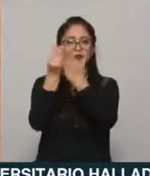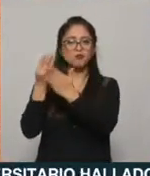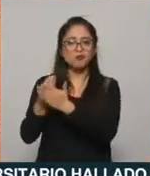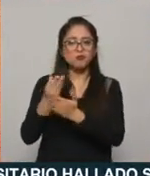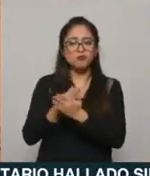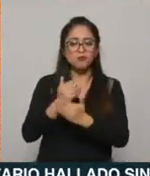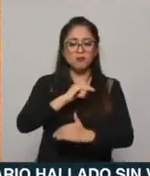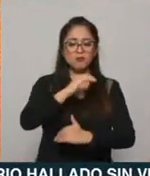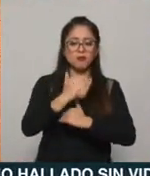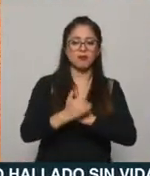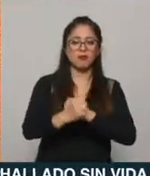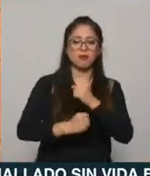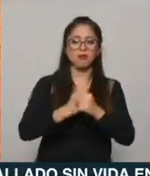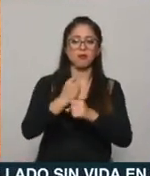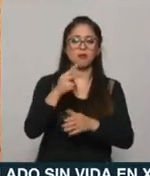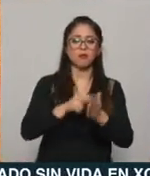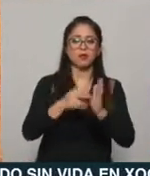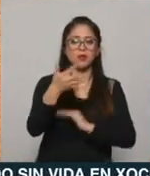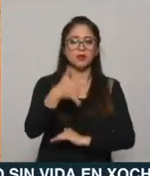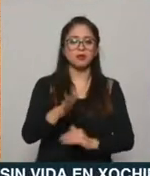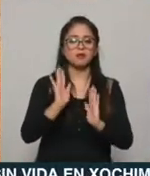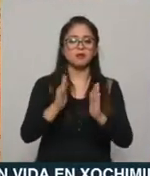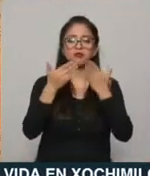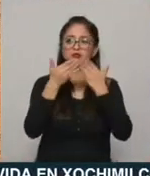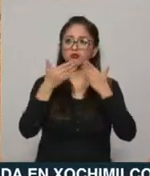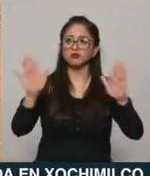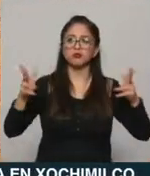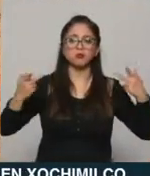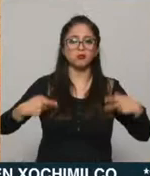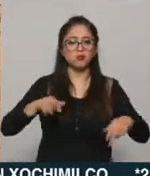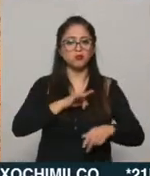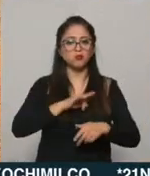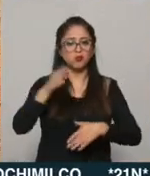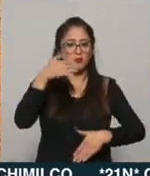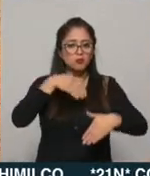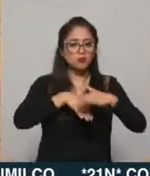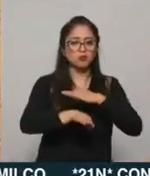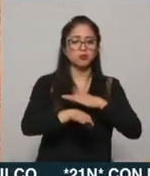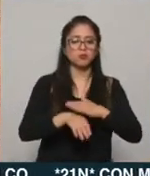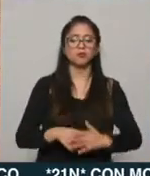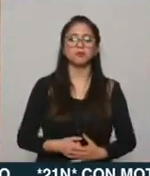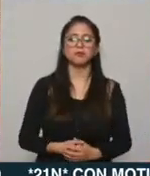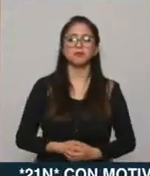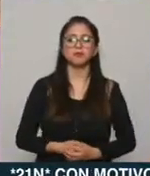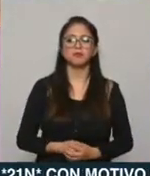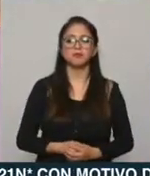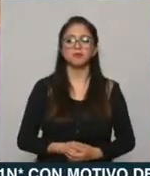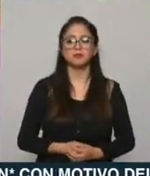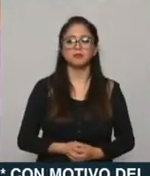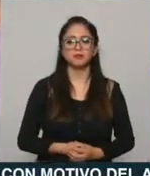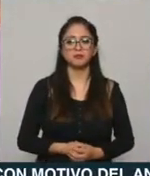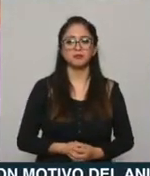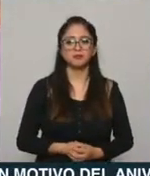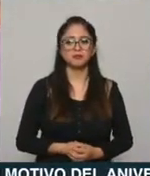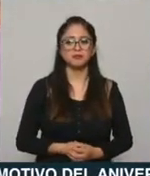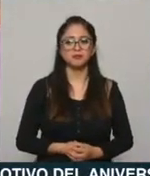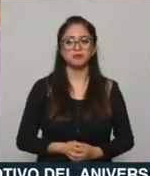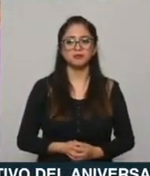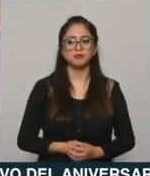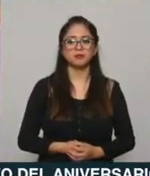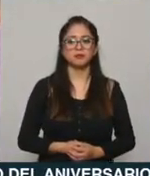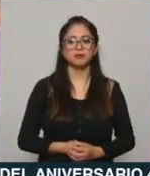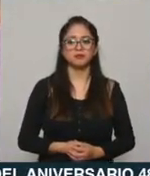que culminó en 2010, cuando abrió sus puertas al público en general con una nueva vocación. Entonces, bueno, la propuesta